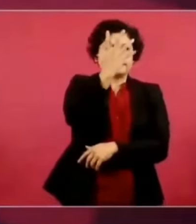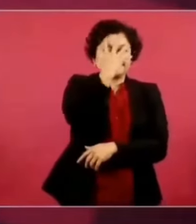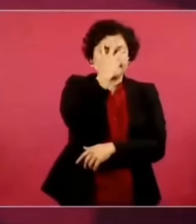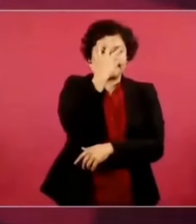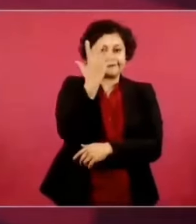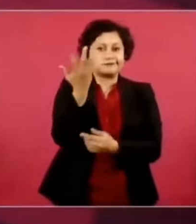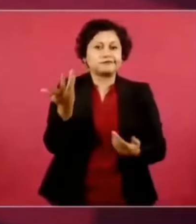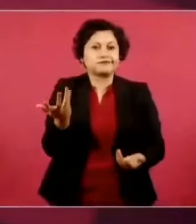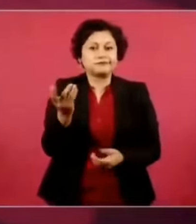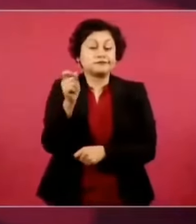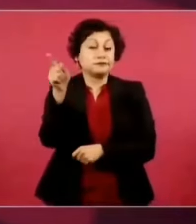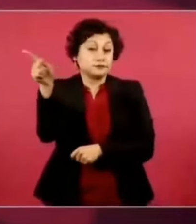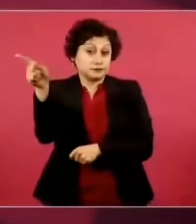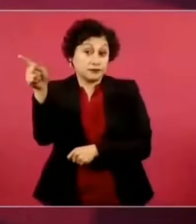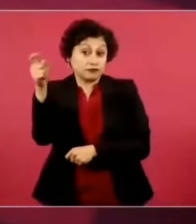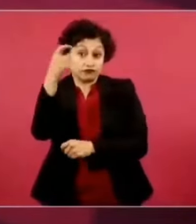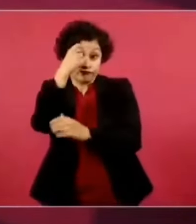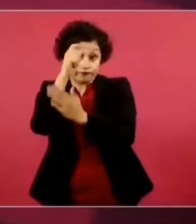habla